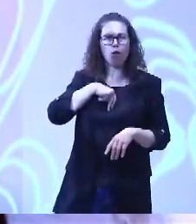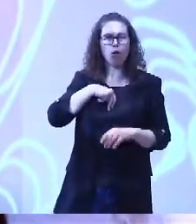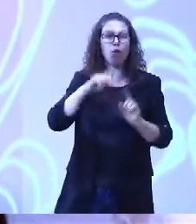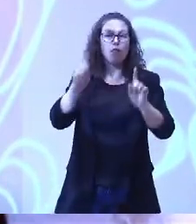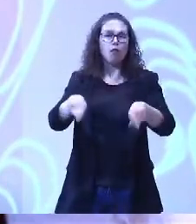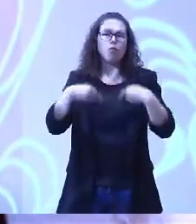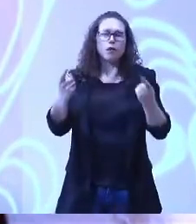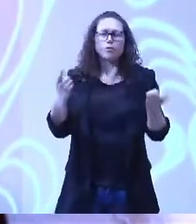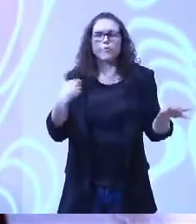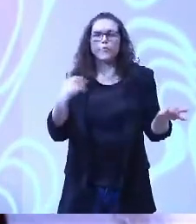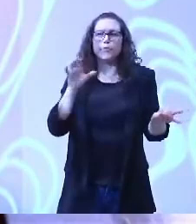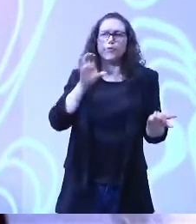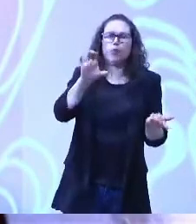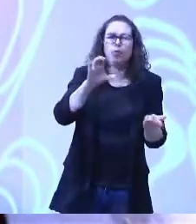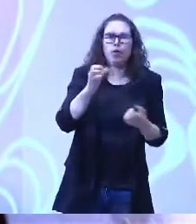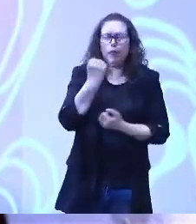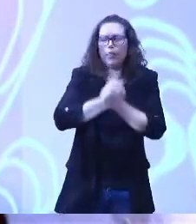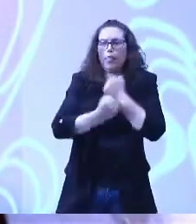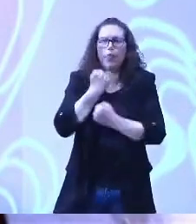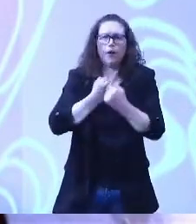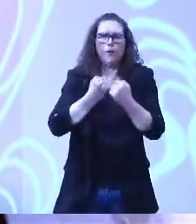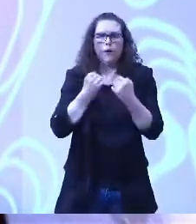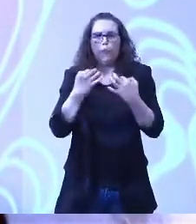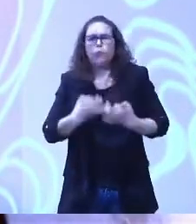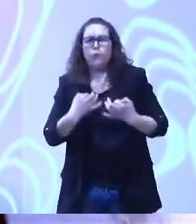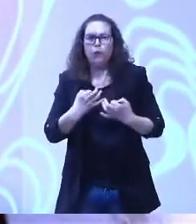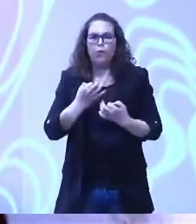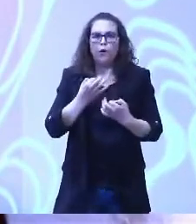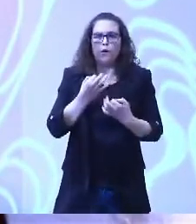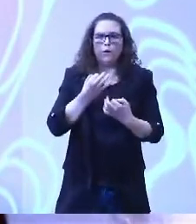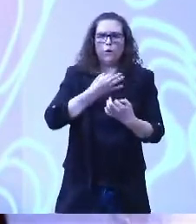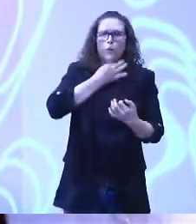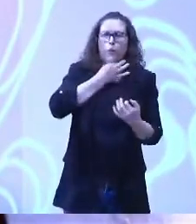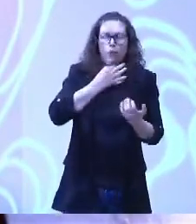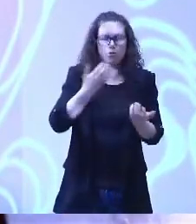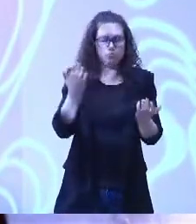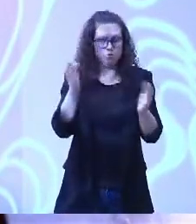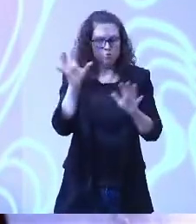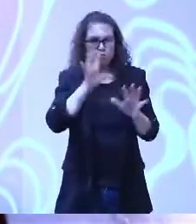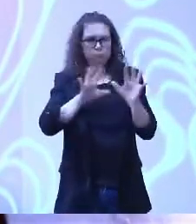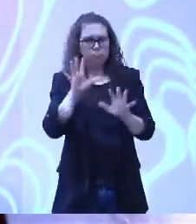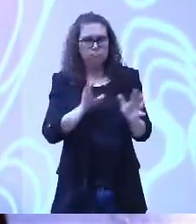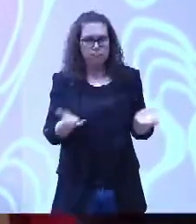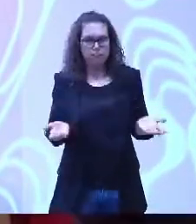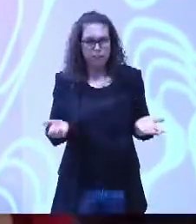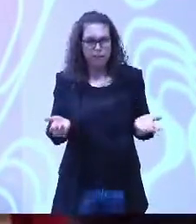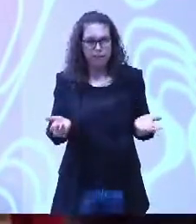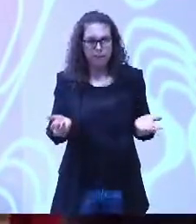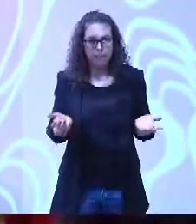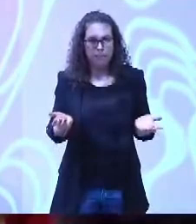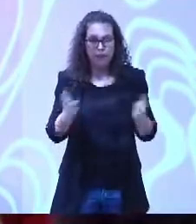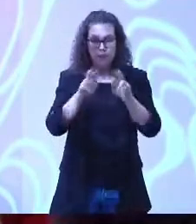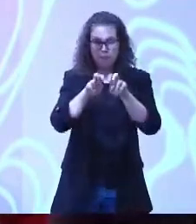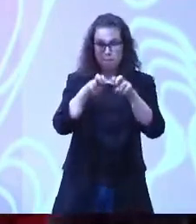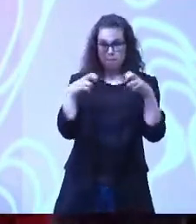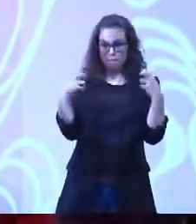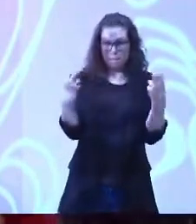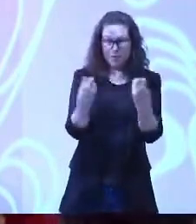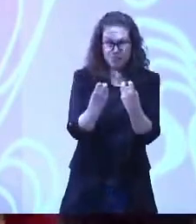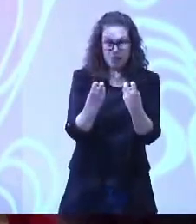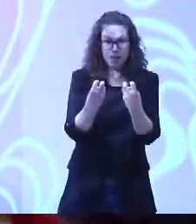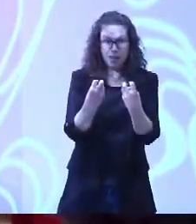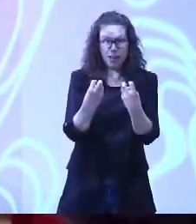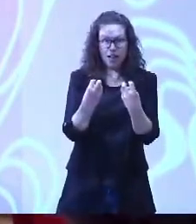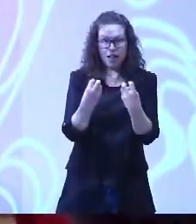están infrafinanciados. A ver, se han levantado de la mesa, dejando el dinero encima de la